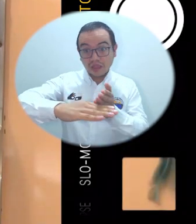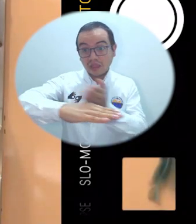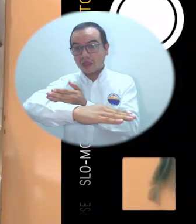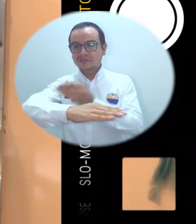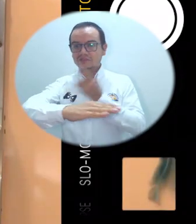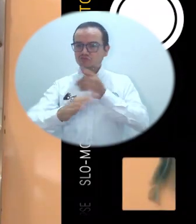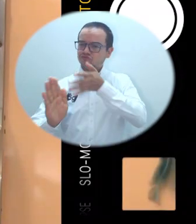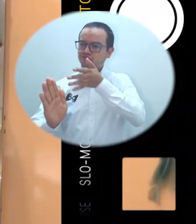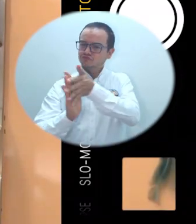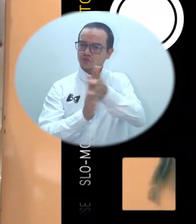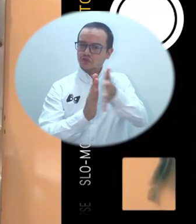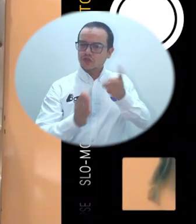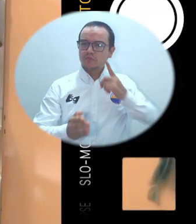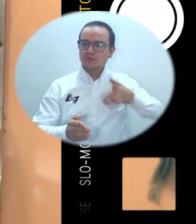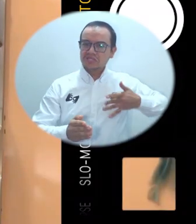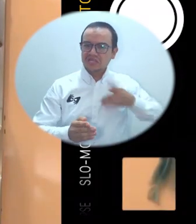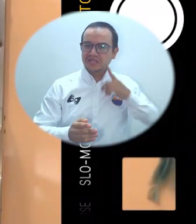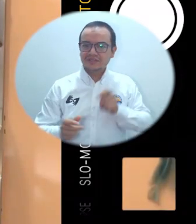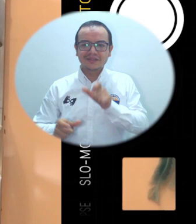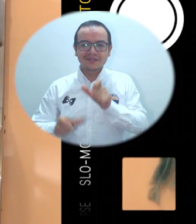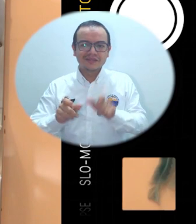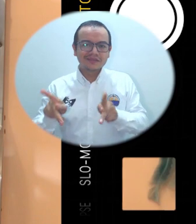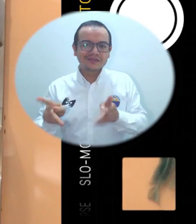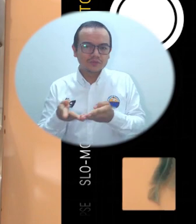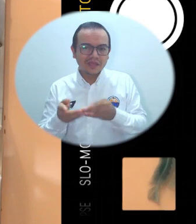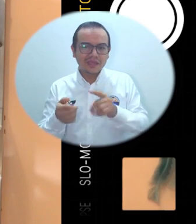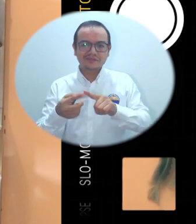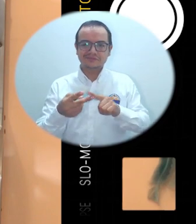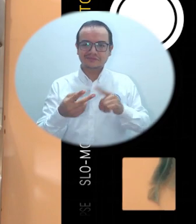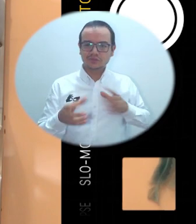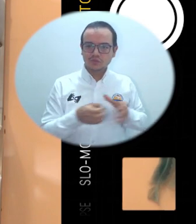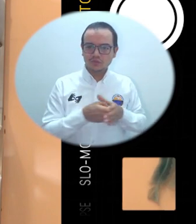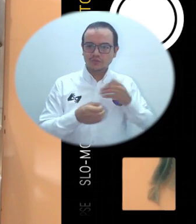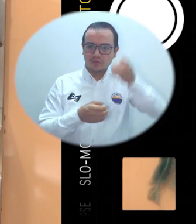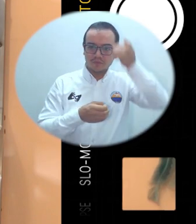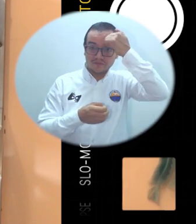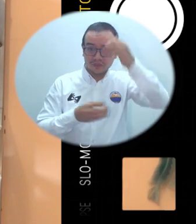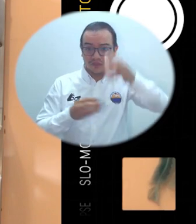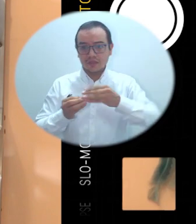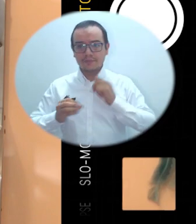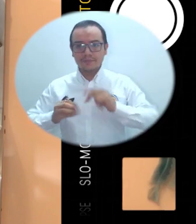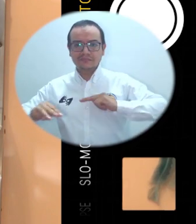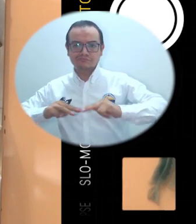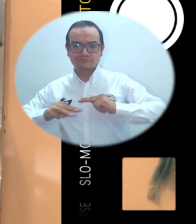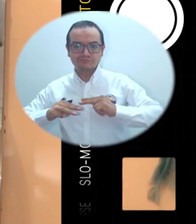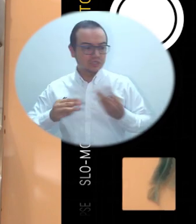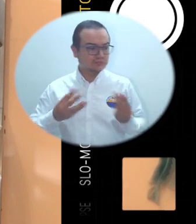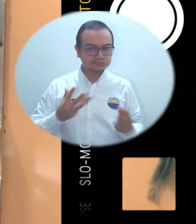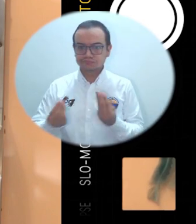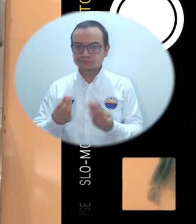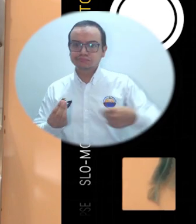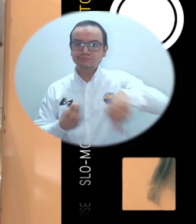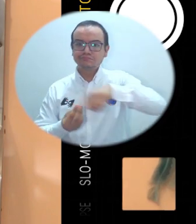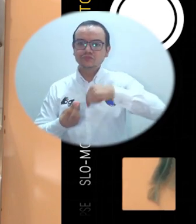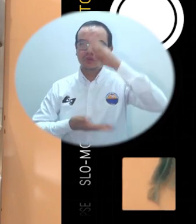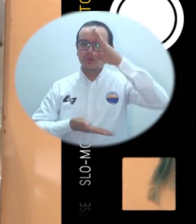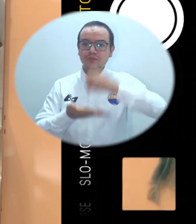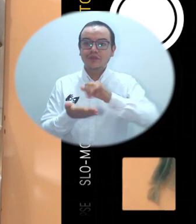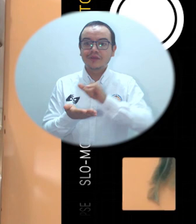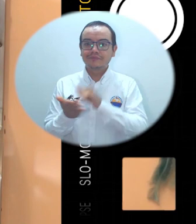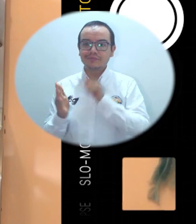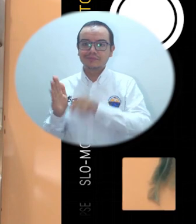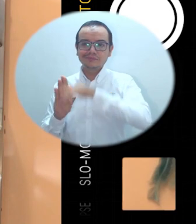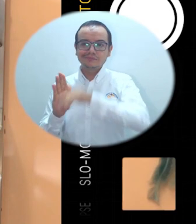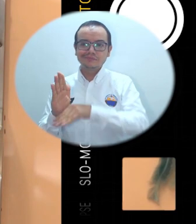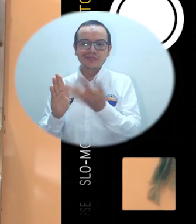hemos contado diferentes reacciones de estudiantes, docentes y funcionarios frente al modelo de matrículas incluyente,